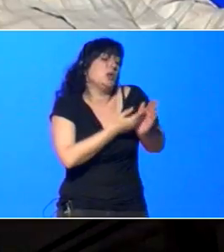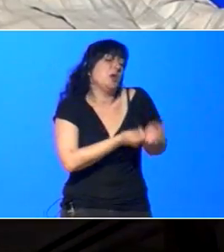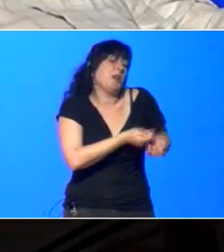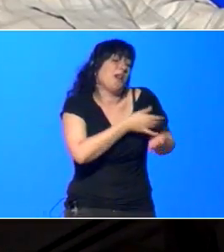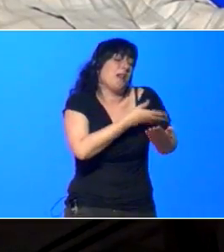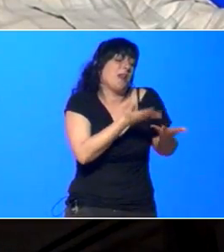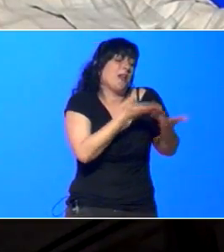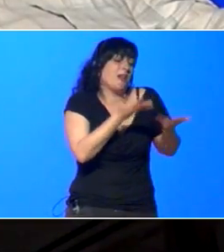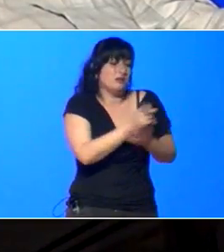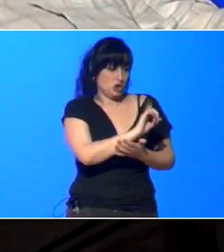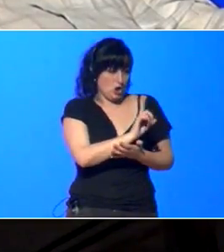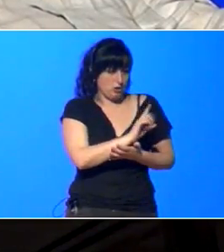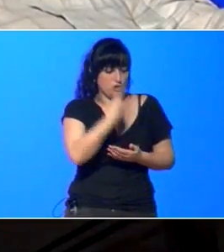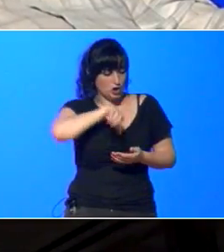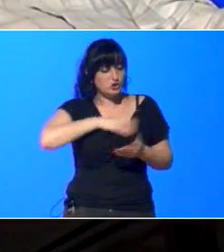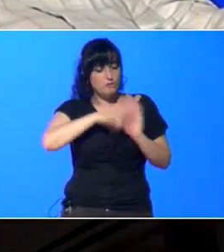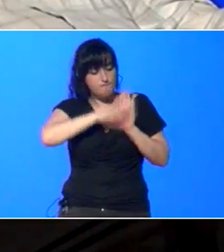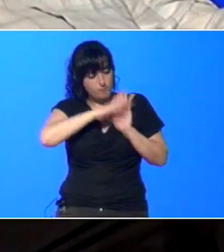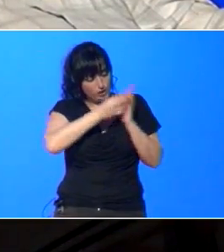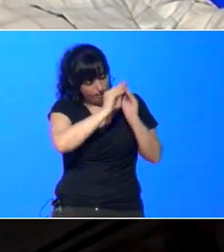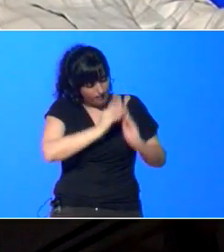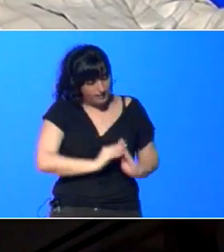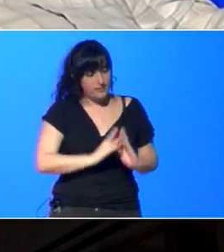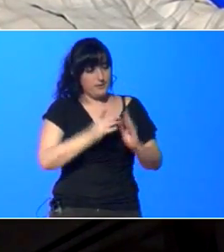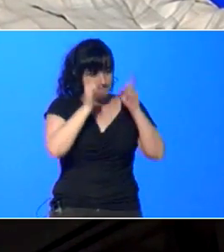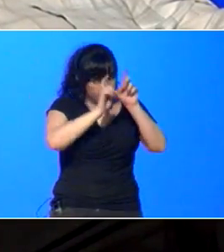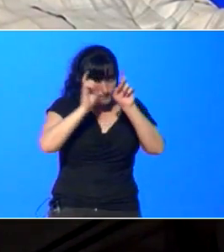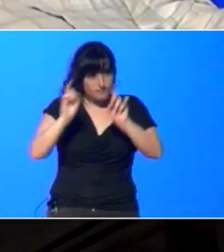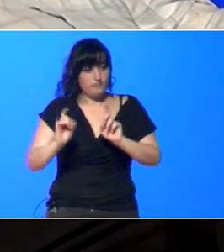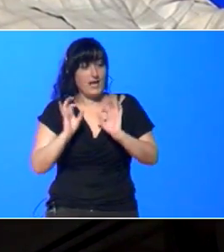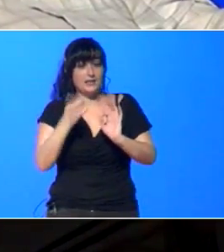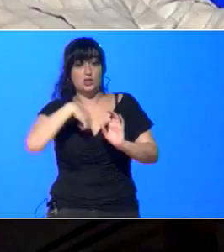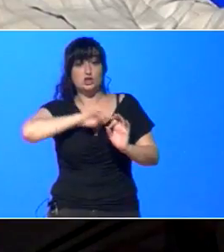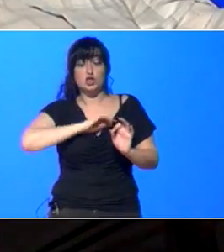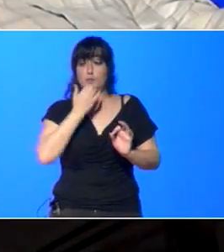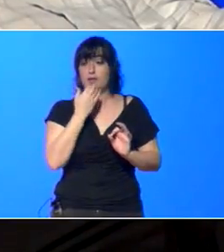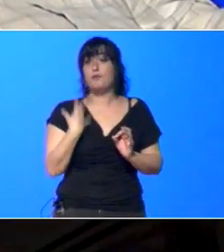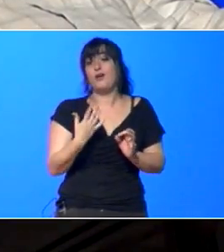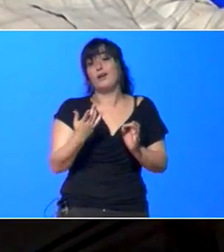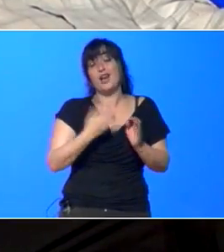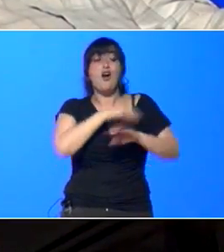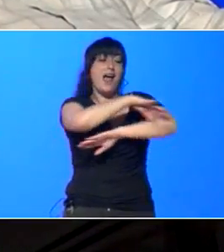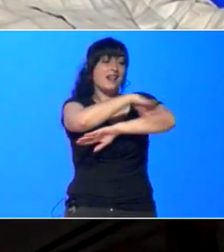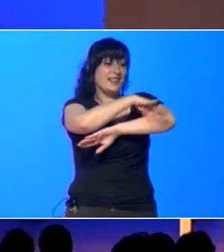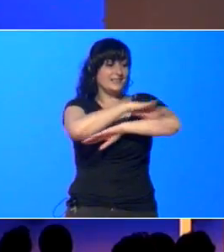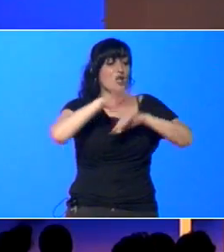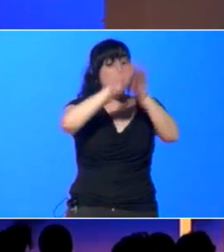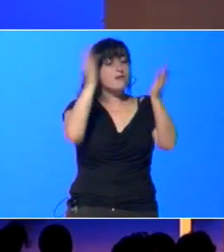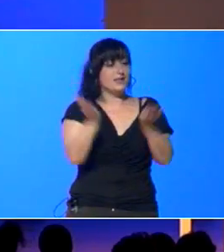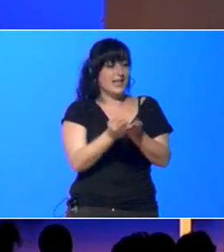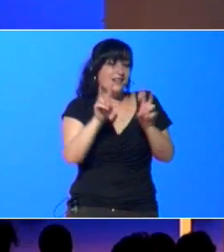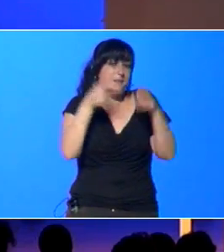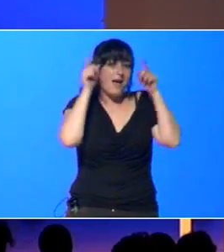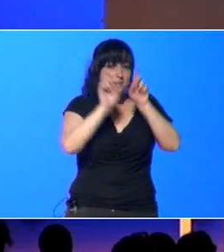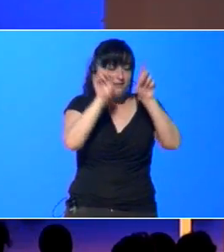principio. Estamos haciendo programaciones didácticas, unidades didácticas, contemplamos los principios que dice el diseño universal de aprendizaje desde el